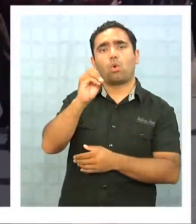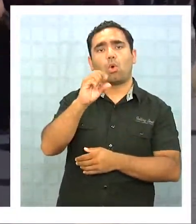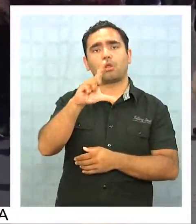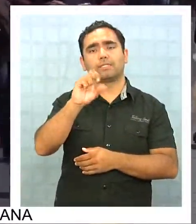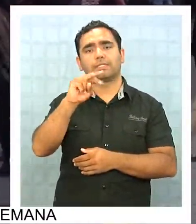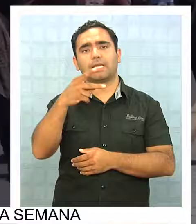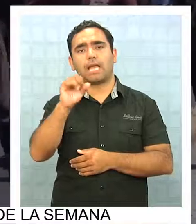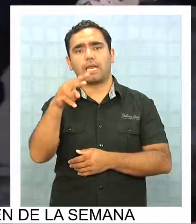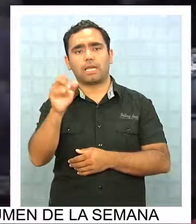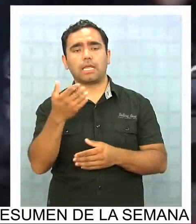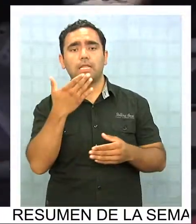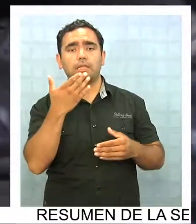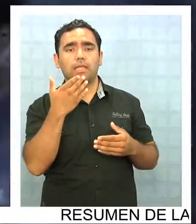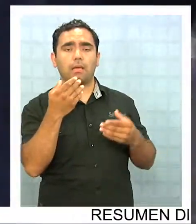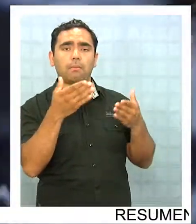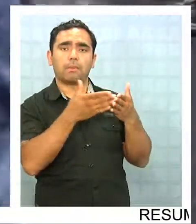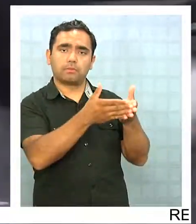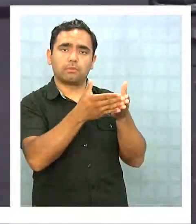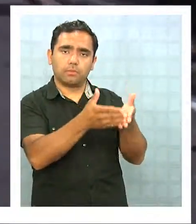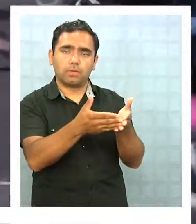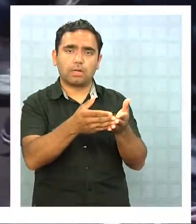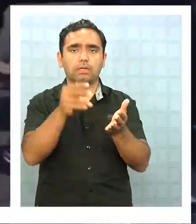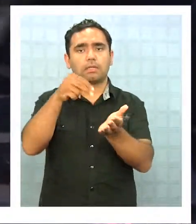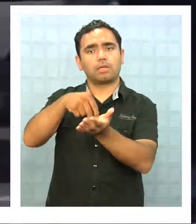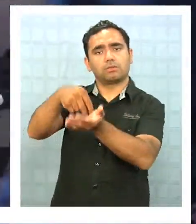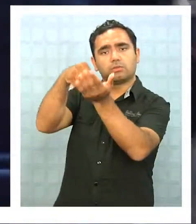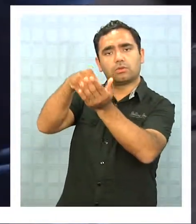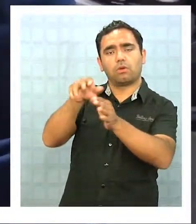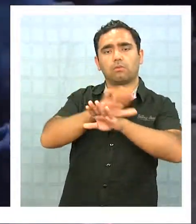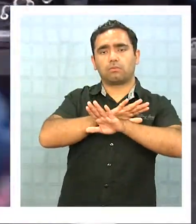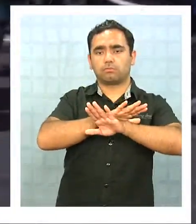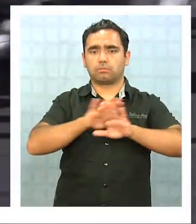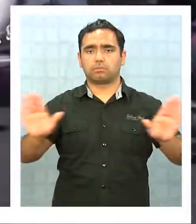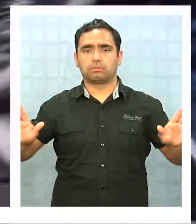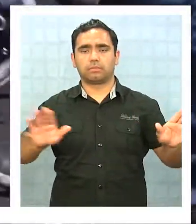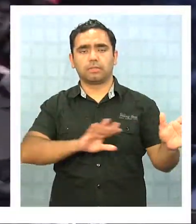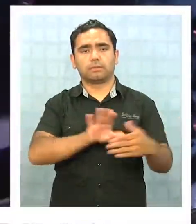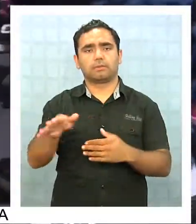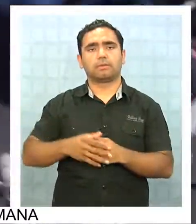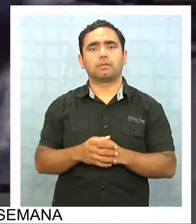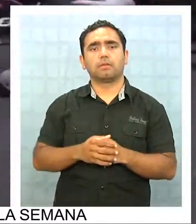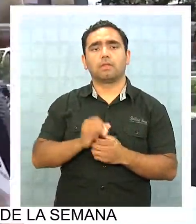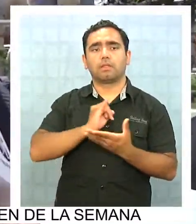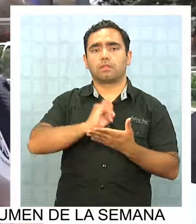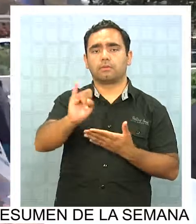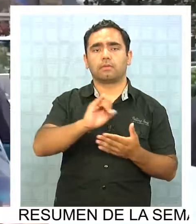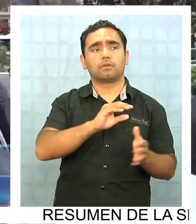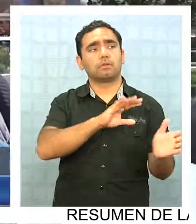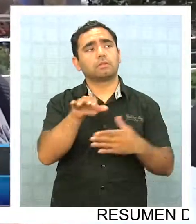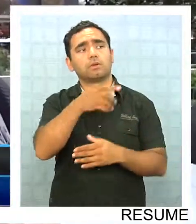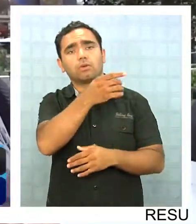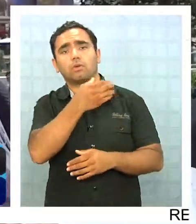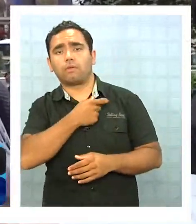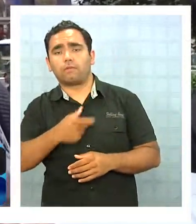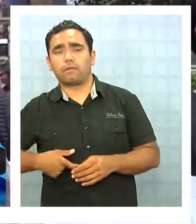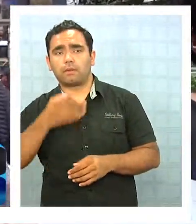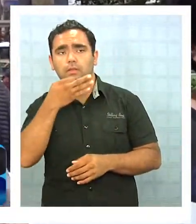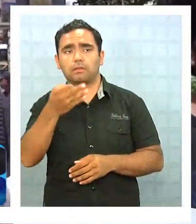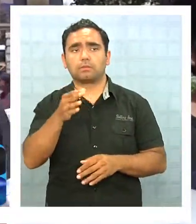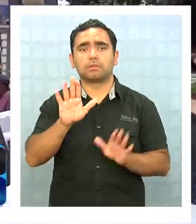puerto, al aeropuerto y puertas Sofri en forma indefinida. Entendemos que ahora el gobierno anuncia que va a desistir en su